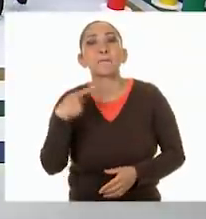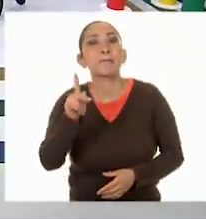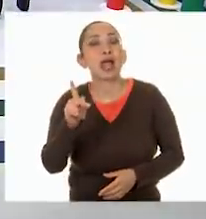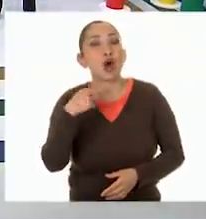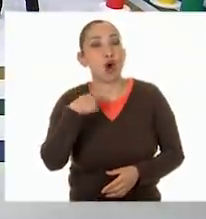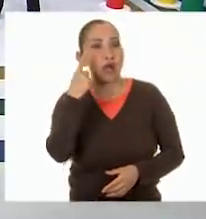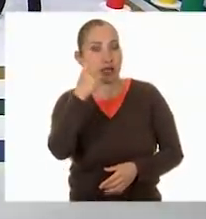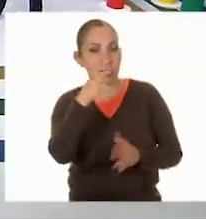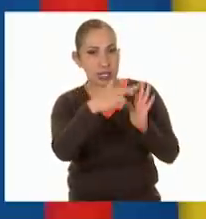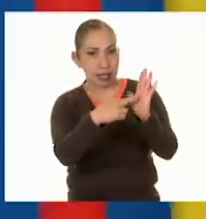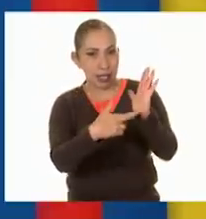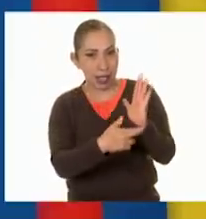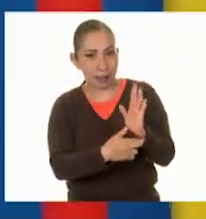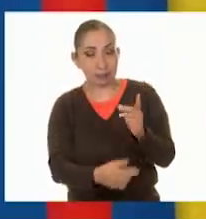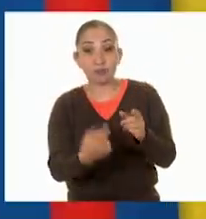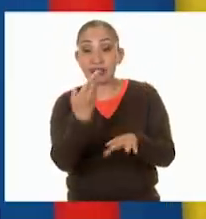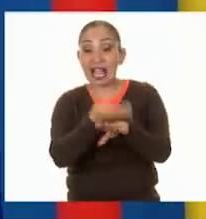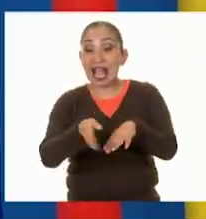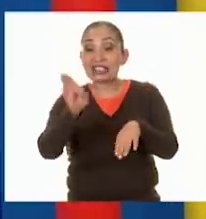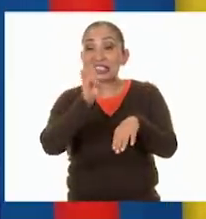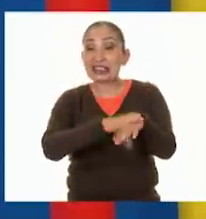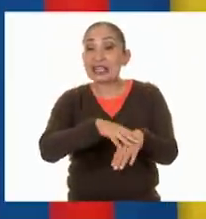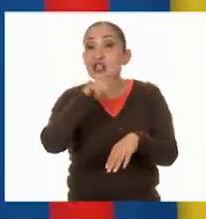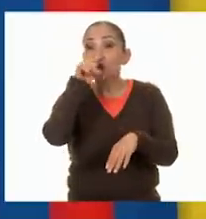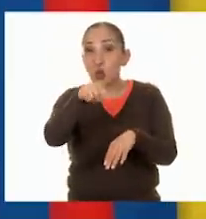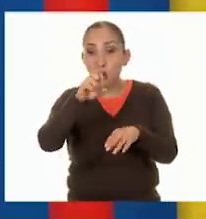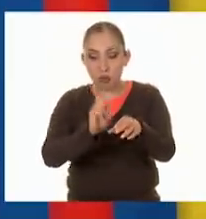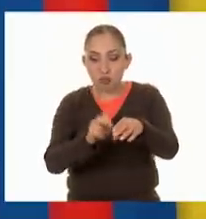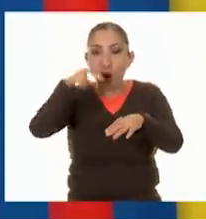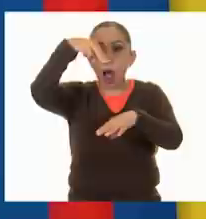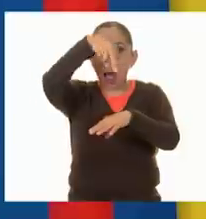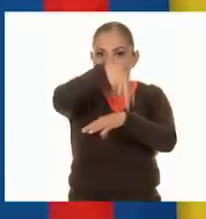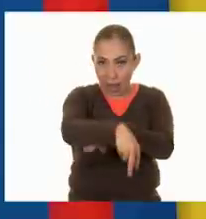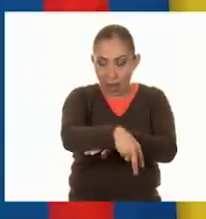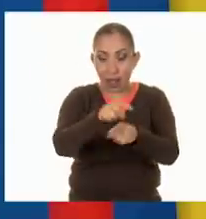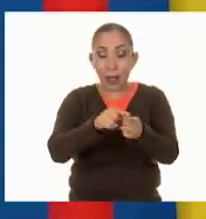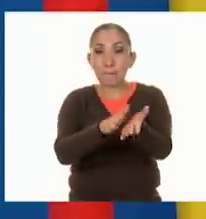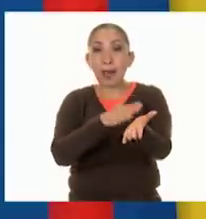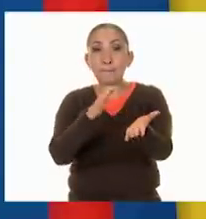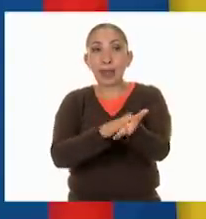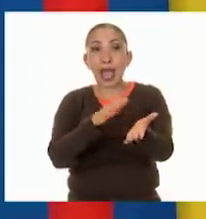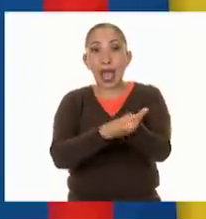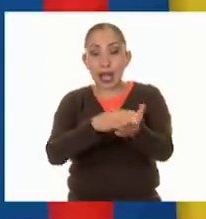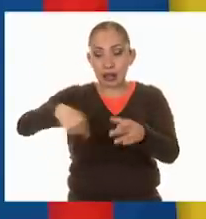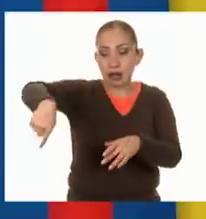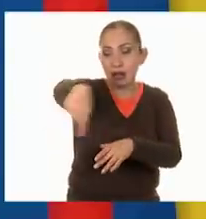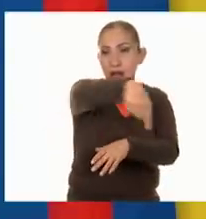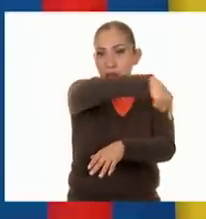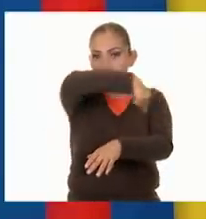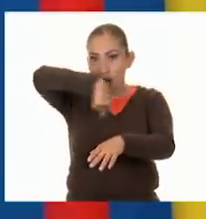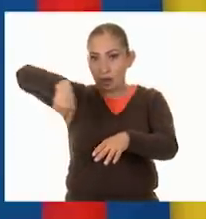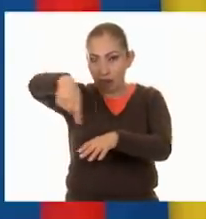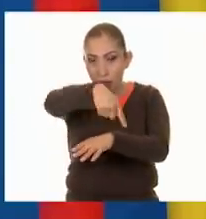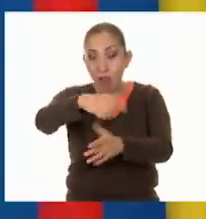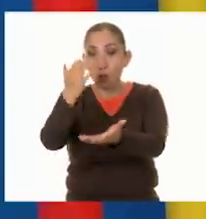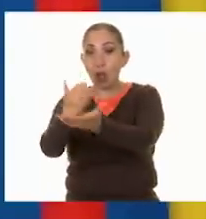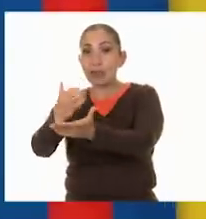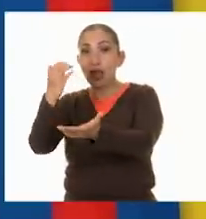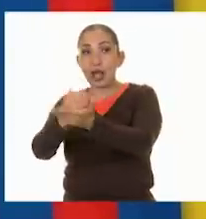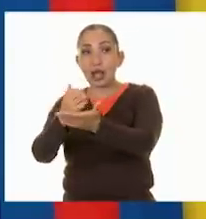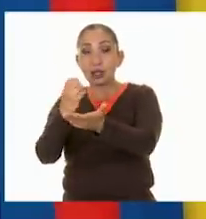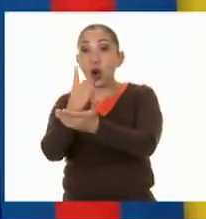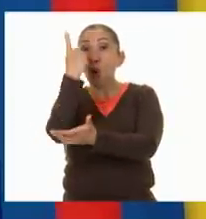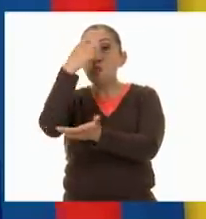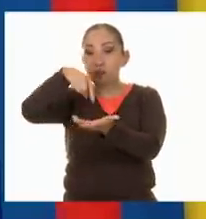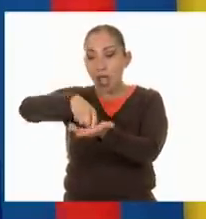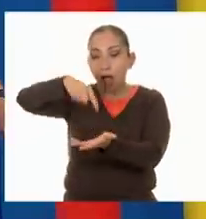siguientes consignas. Los calcetines los tendrás que saltar. Ajá. Las hojas las tendrás que rodear. Ajá. El cuaderno saltarlo con